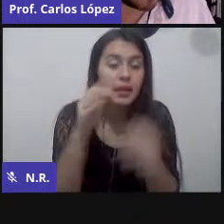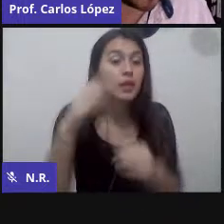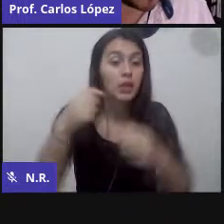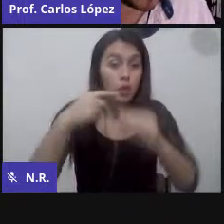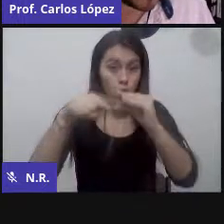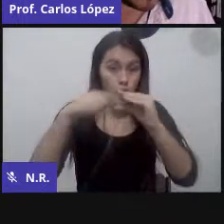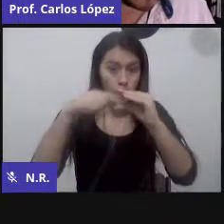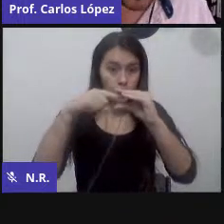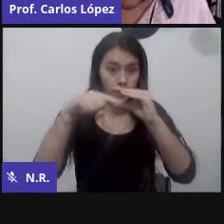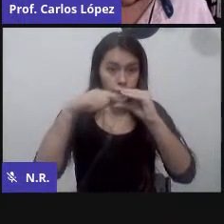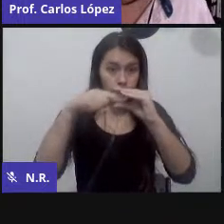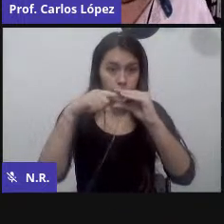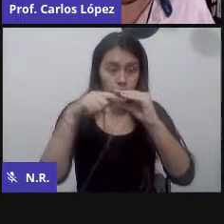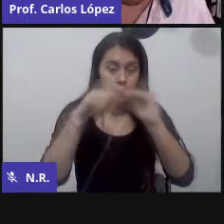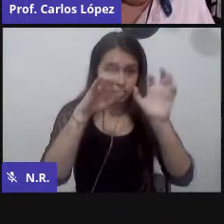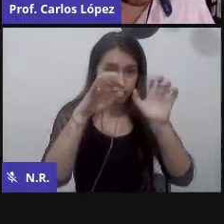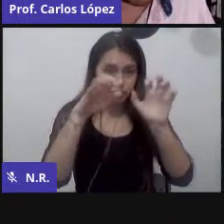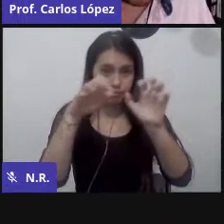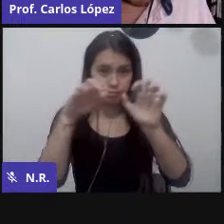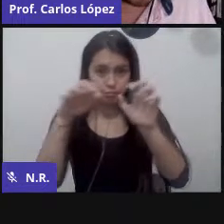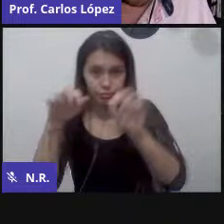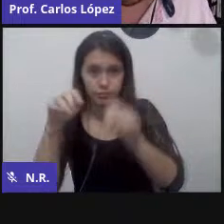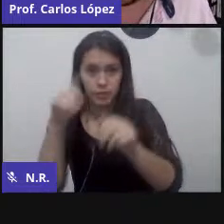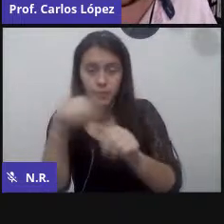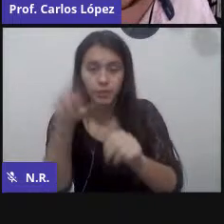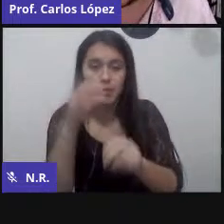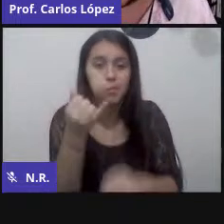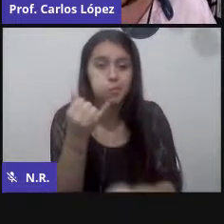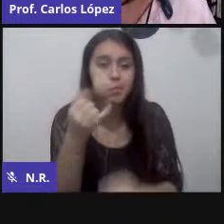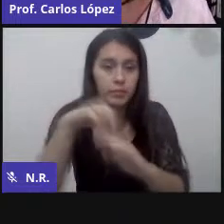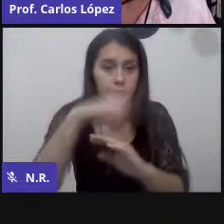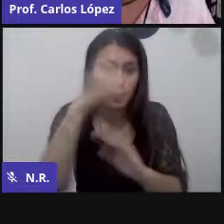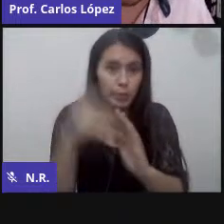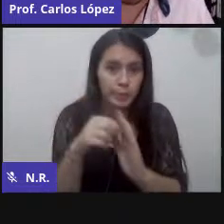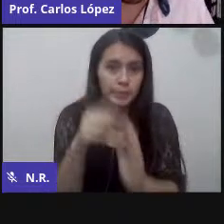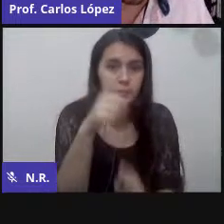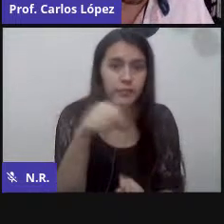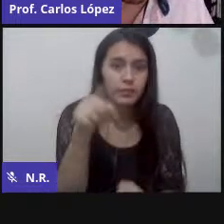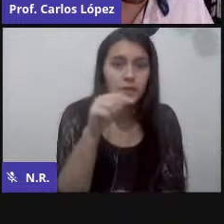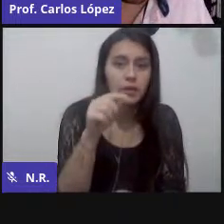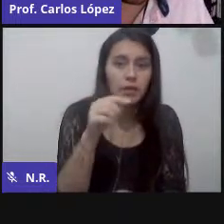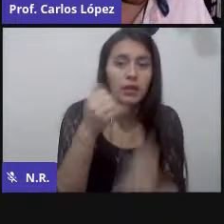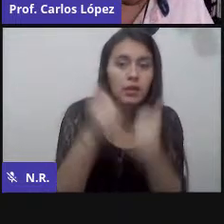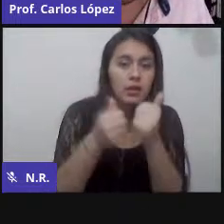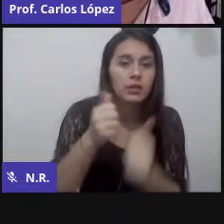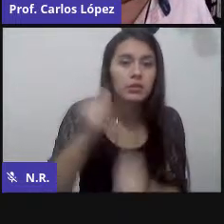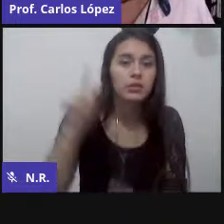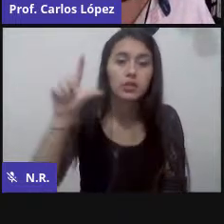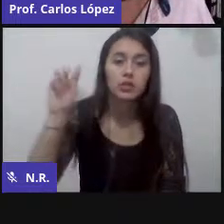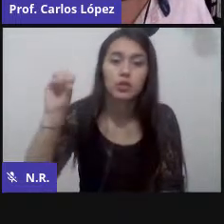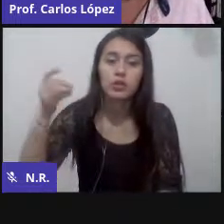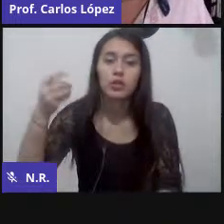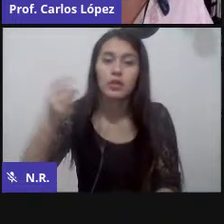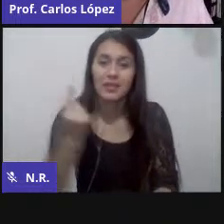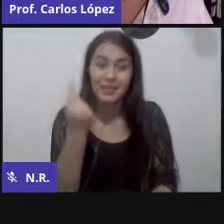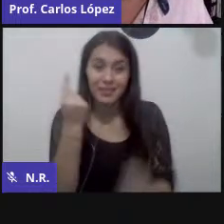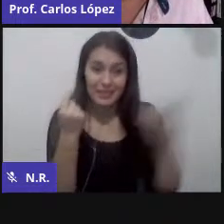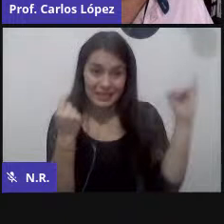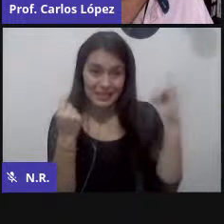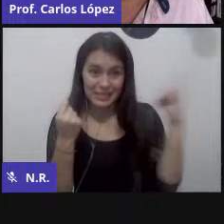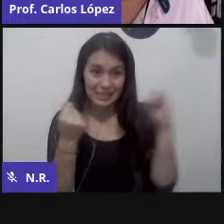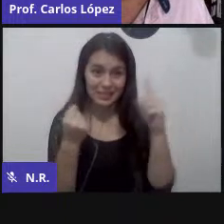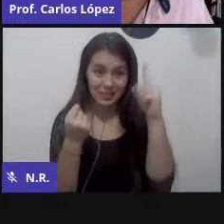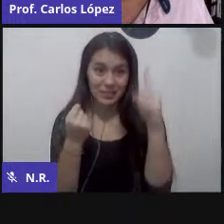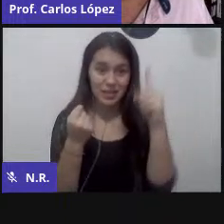electrónico, ¿cierto? Sí. O aquí en login. ¿Cuál de las dos partes? Entonces, cuando ustedes